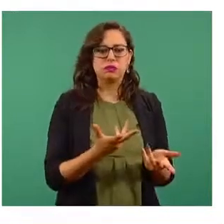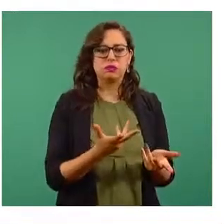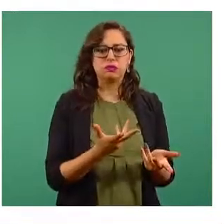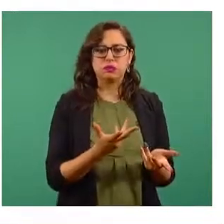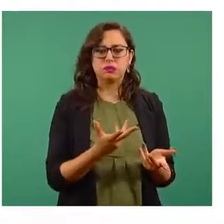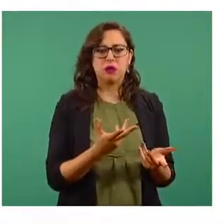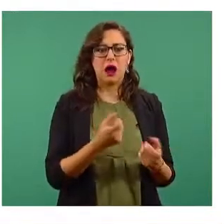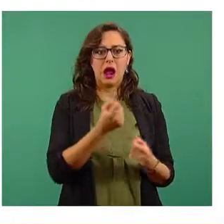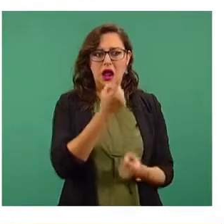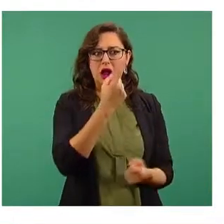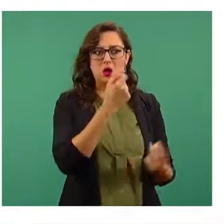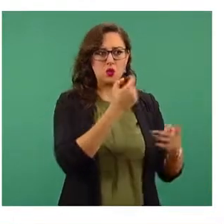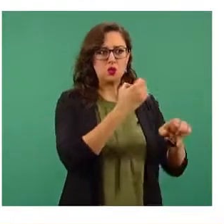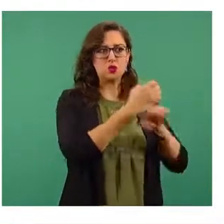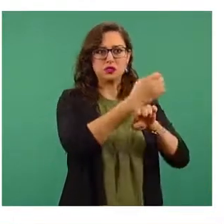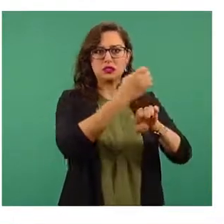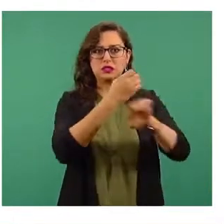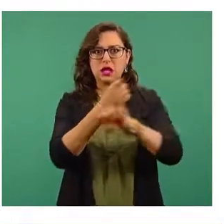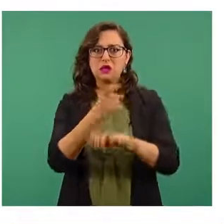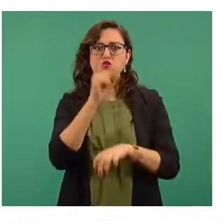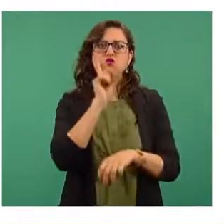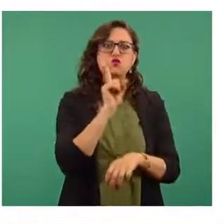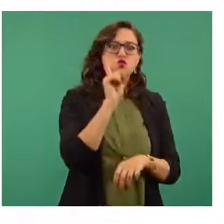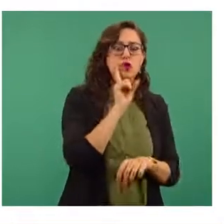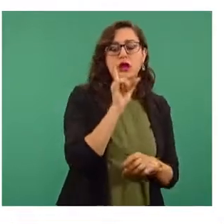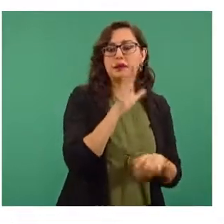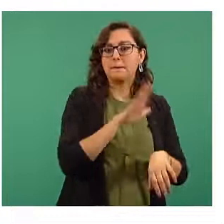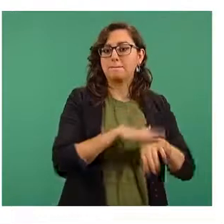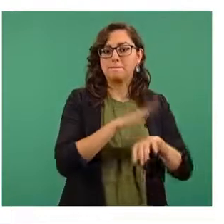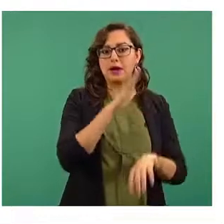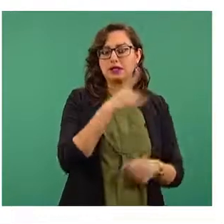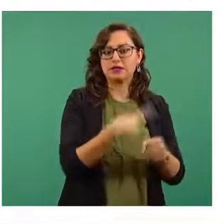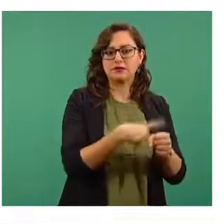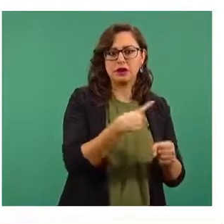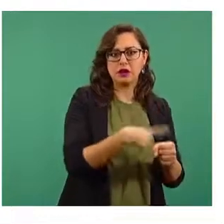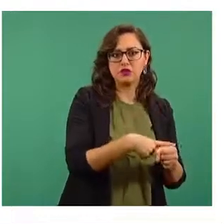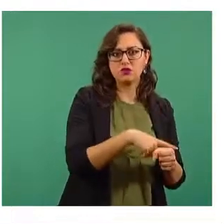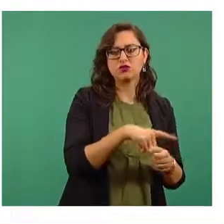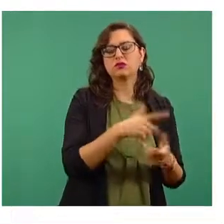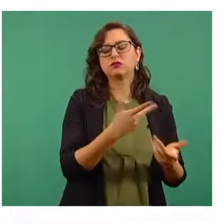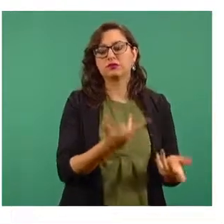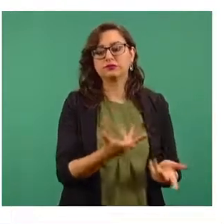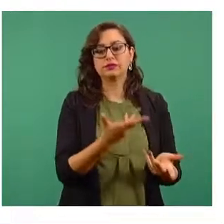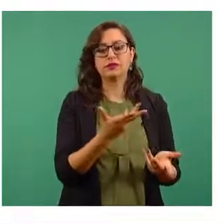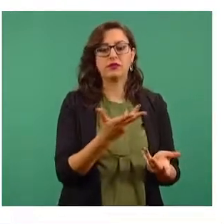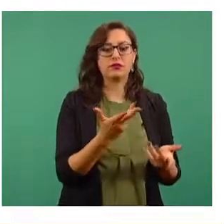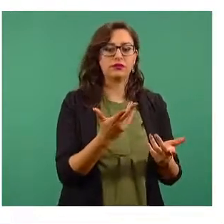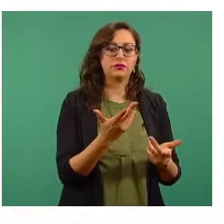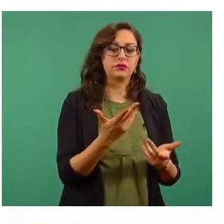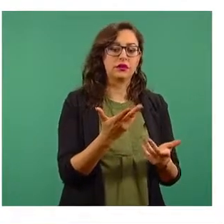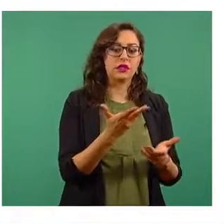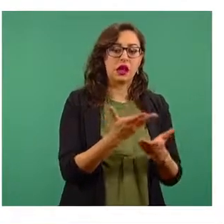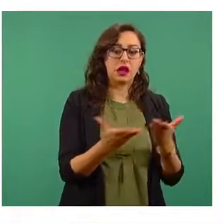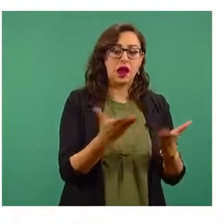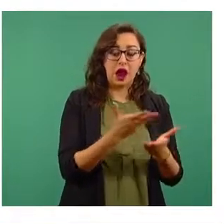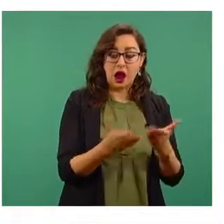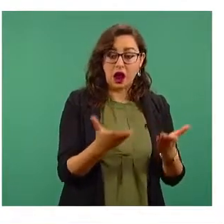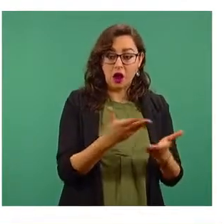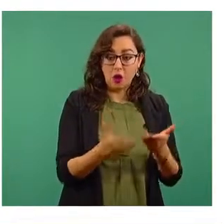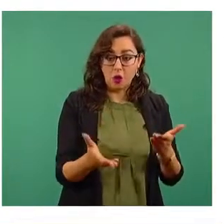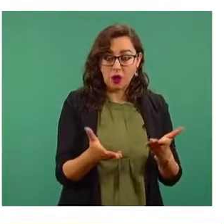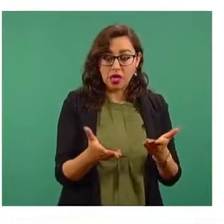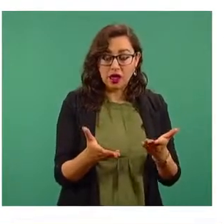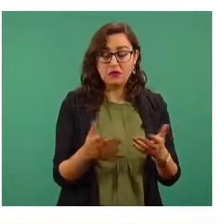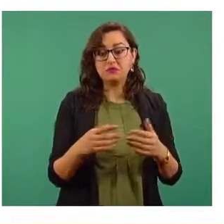algunos estados a mujeres que a hombres. En este caso es 50% hombres, mujeres y